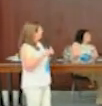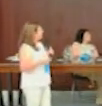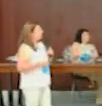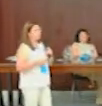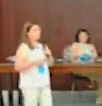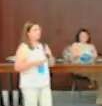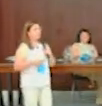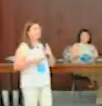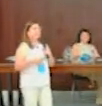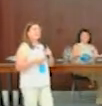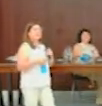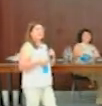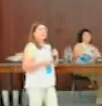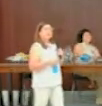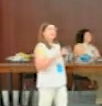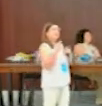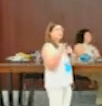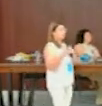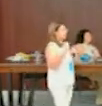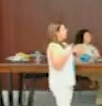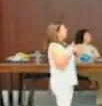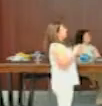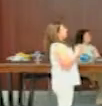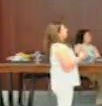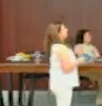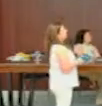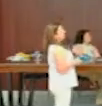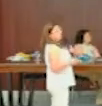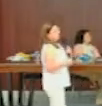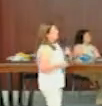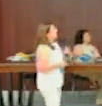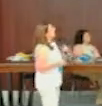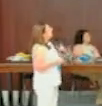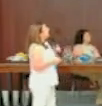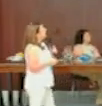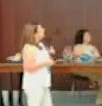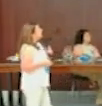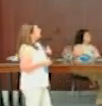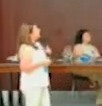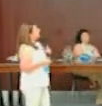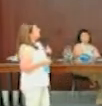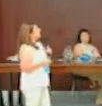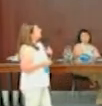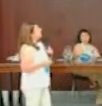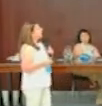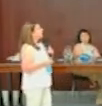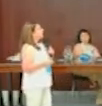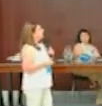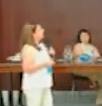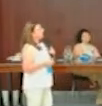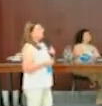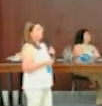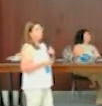libros viejos y en el Harrison, en la primera edición, decían, el médico se esperan